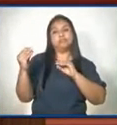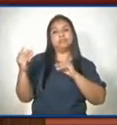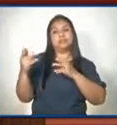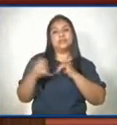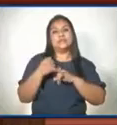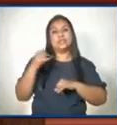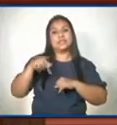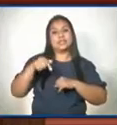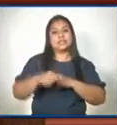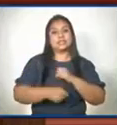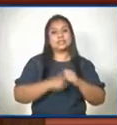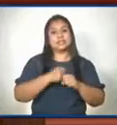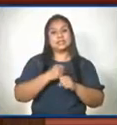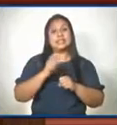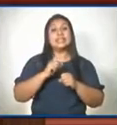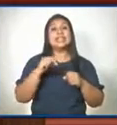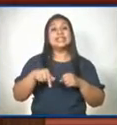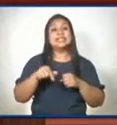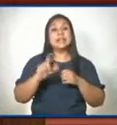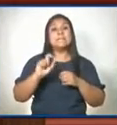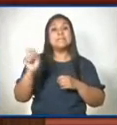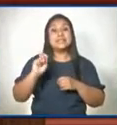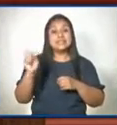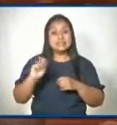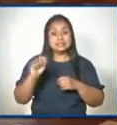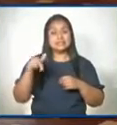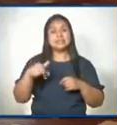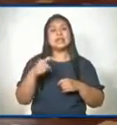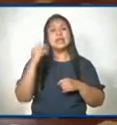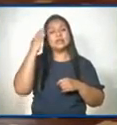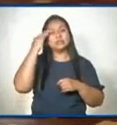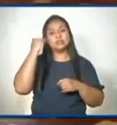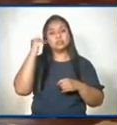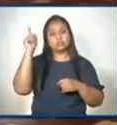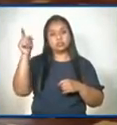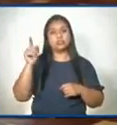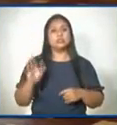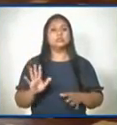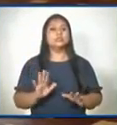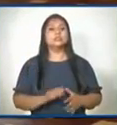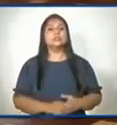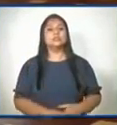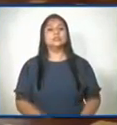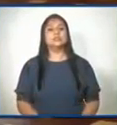de este mes en Corea. Bien, muchísimas gracias. Con mucho gusto.